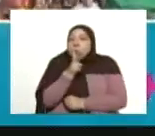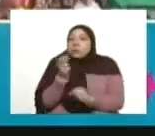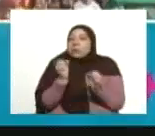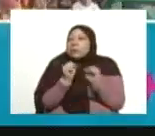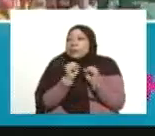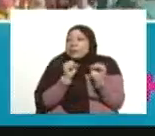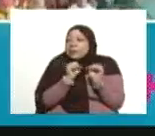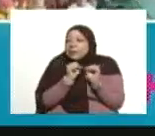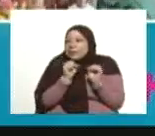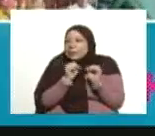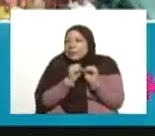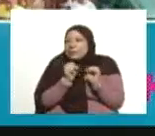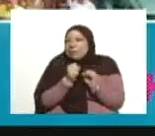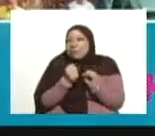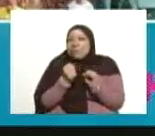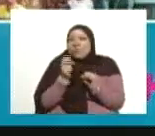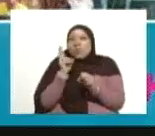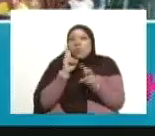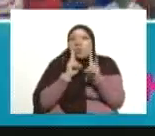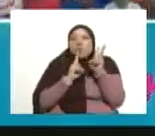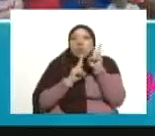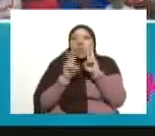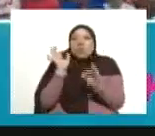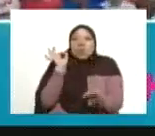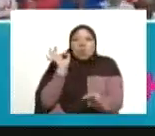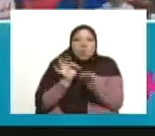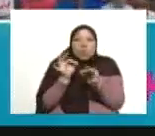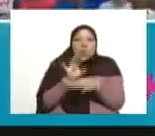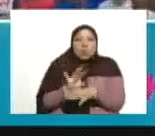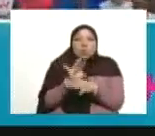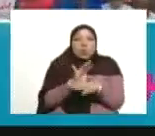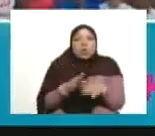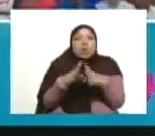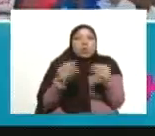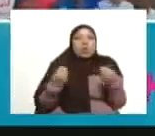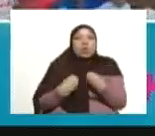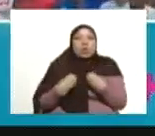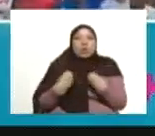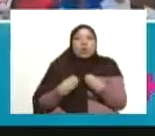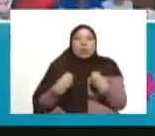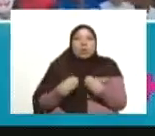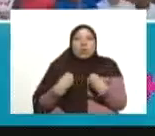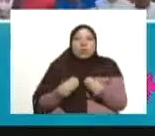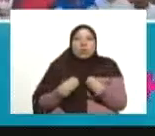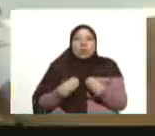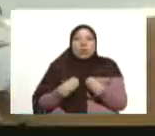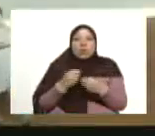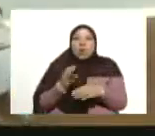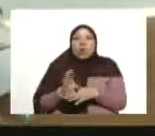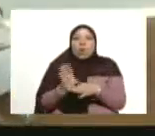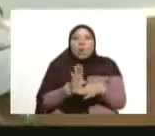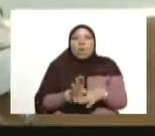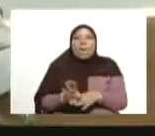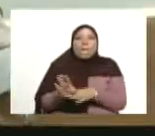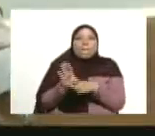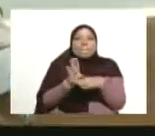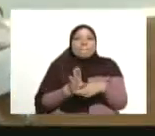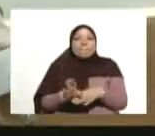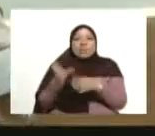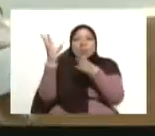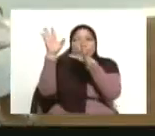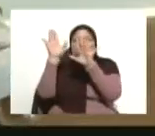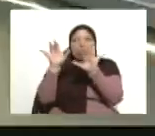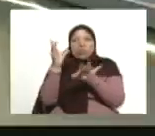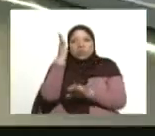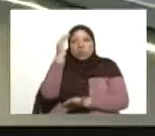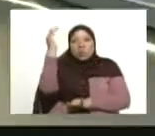que bañarse ahí da suerte y lo protege a uno para toda la vida. Yo me bañé ahí, mire, estoy protegido. Así es, mi